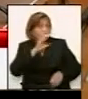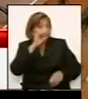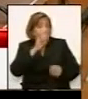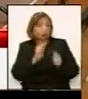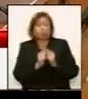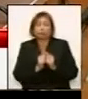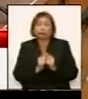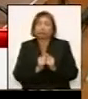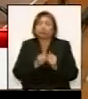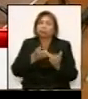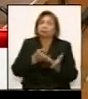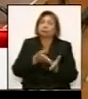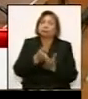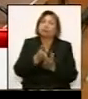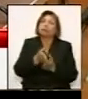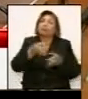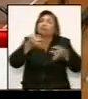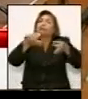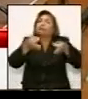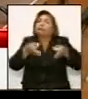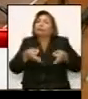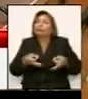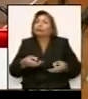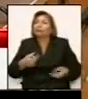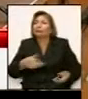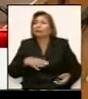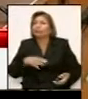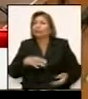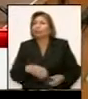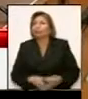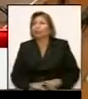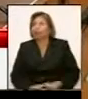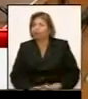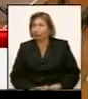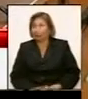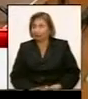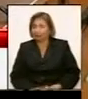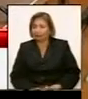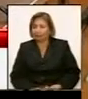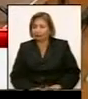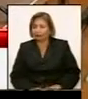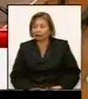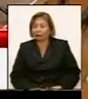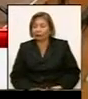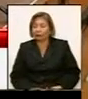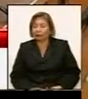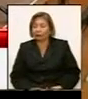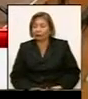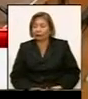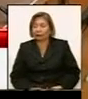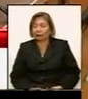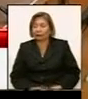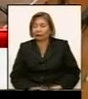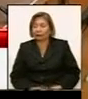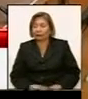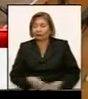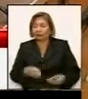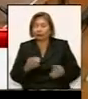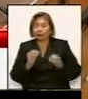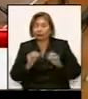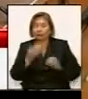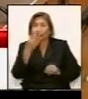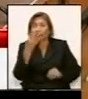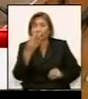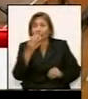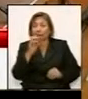violencia en línea incidió es justamente a nuestra habilidad de ejercer nuestros derechos de manera plena la investigación tuvo cuatro